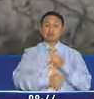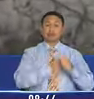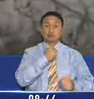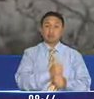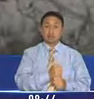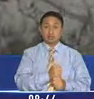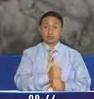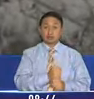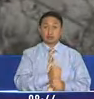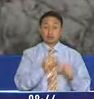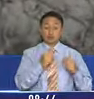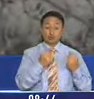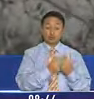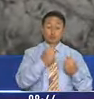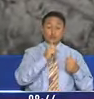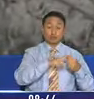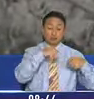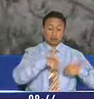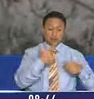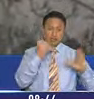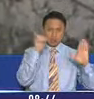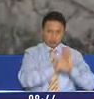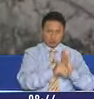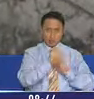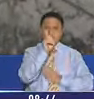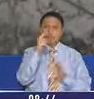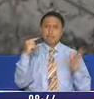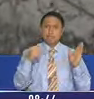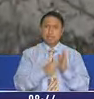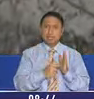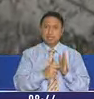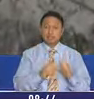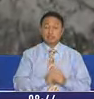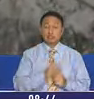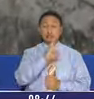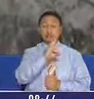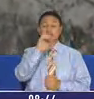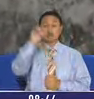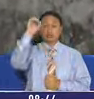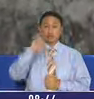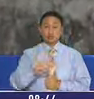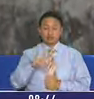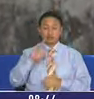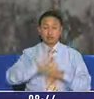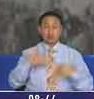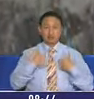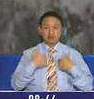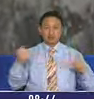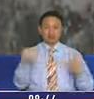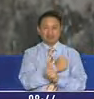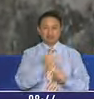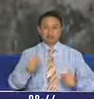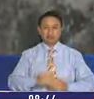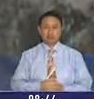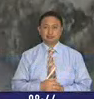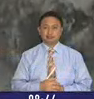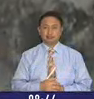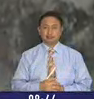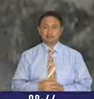Unidad de Bienestar Animal en la capital ha recibido unas 1,000 denuncias, el 60% de ellas por maltrato animal.